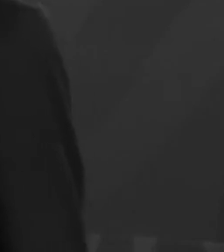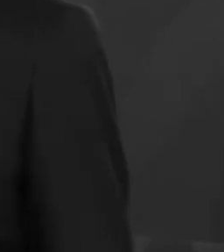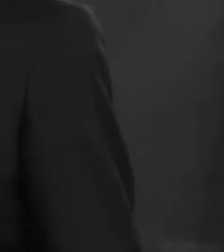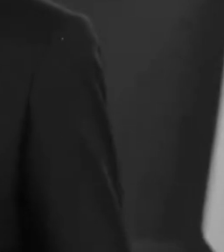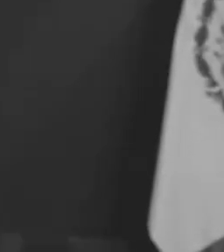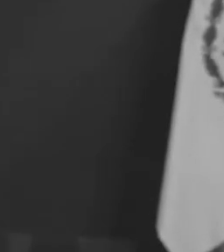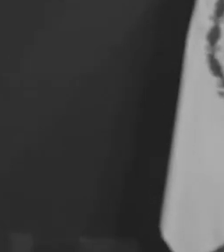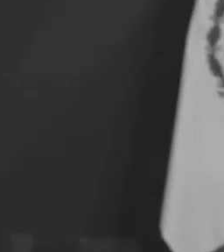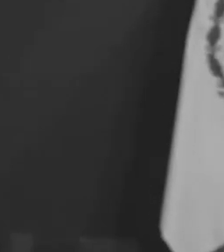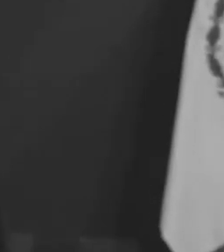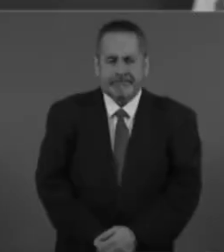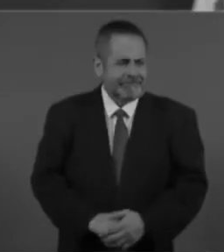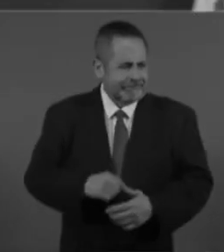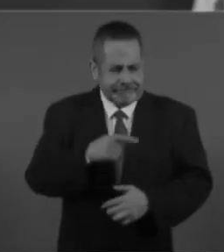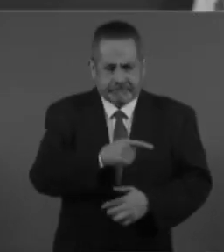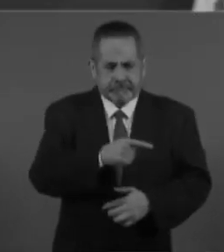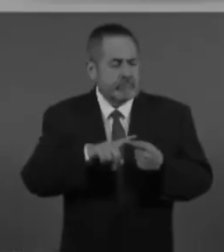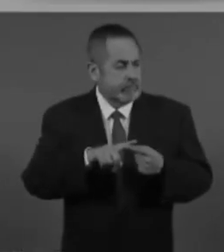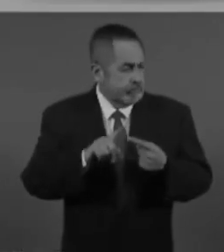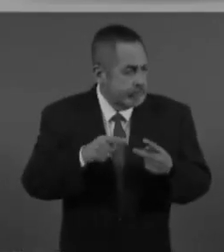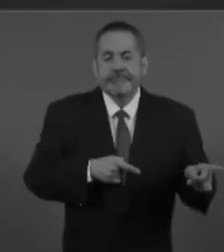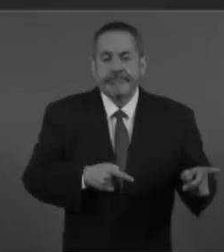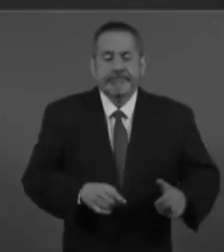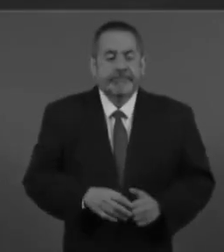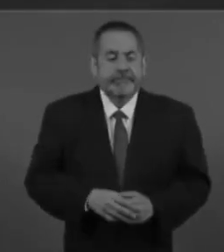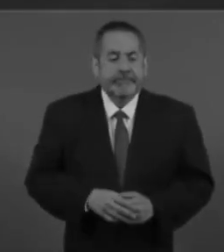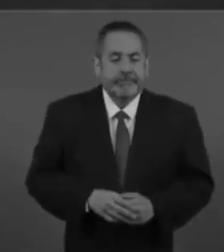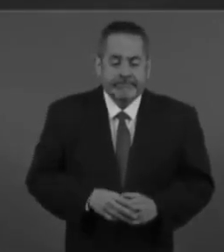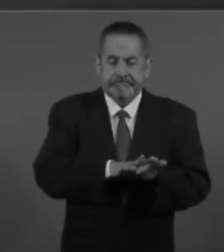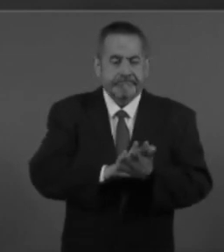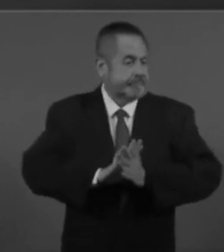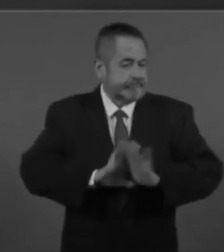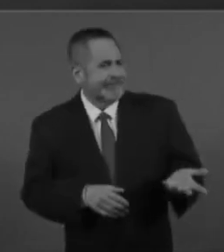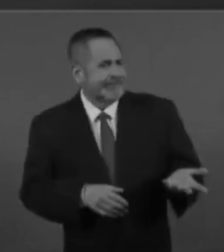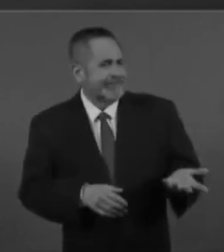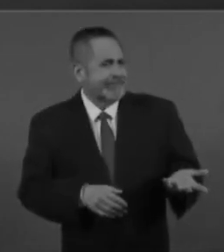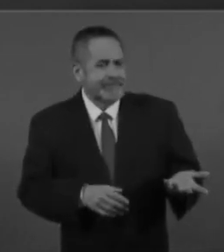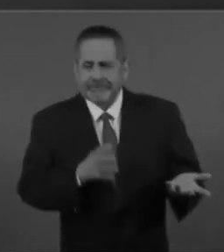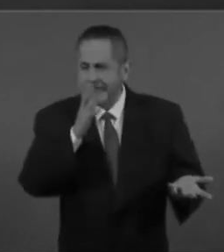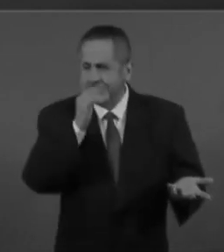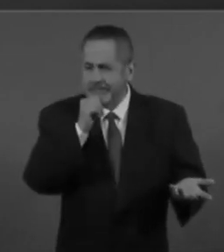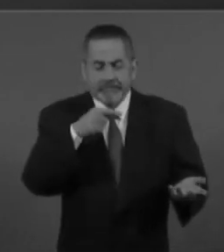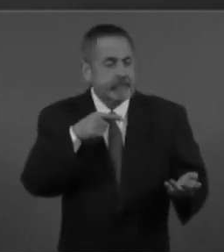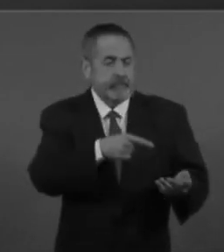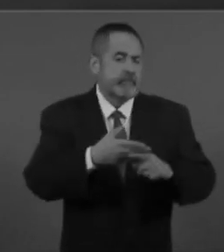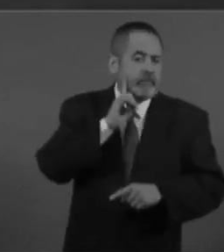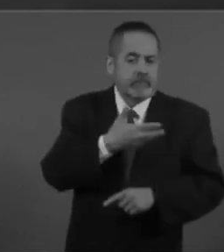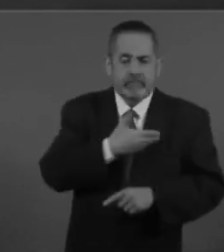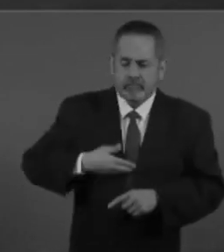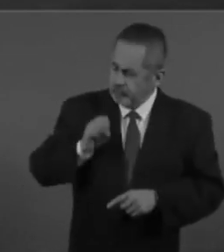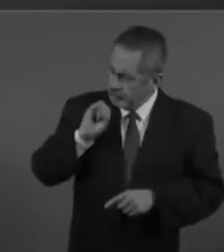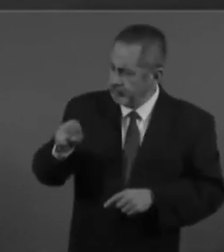días, un amparo y luego otro. Y ahora ya un ministro deja sin efecto lo que había planteado la